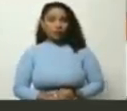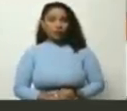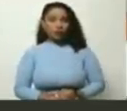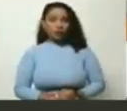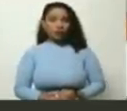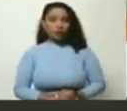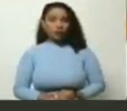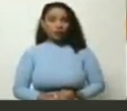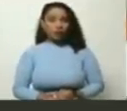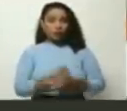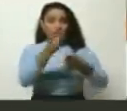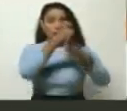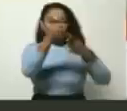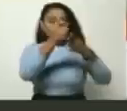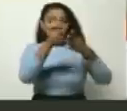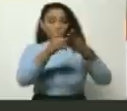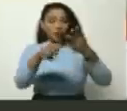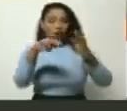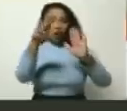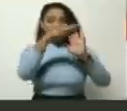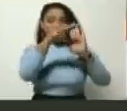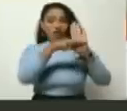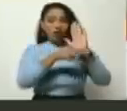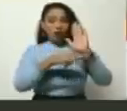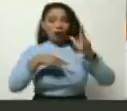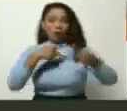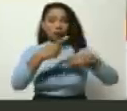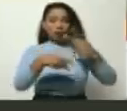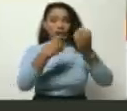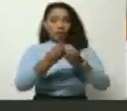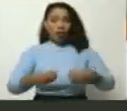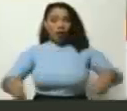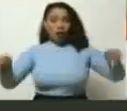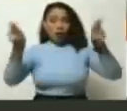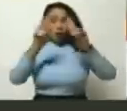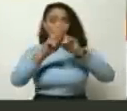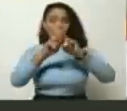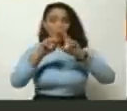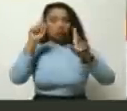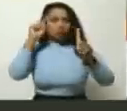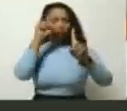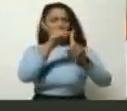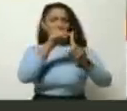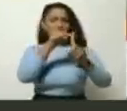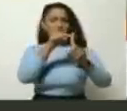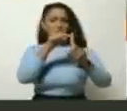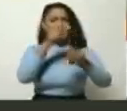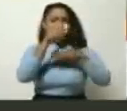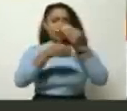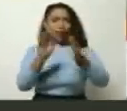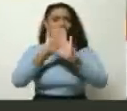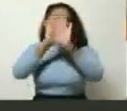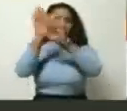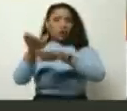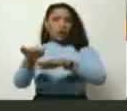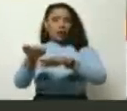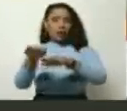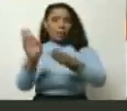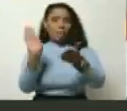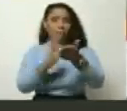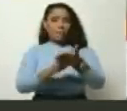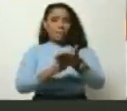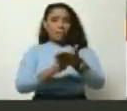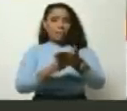en línea con las normas y procedimientos de la ONU. Su objetivo sería apoyar la implementación de medidas